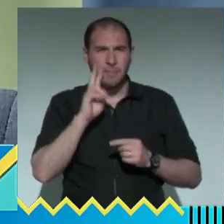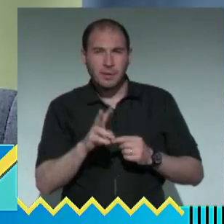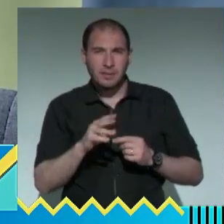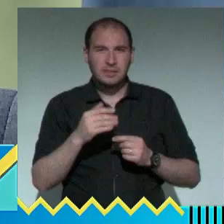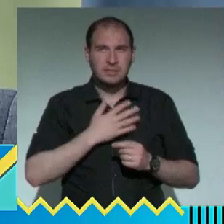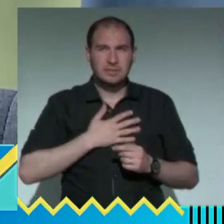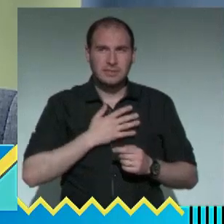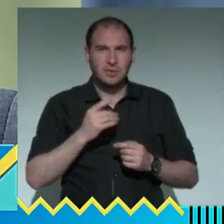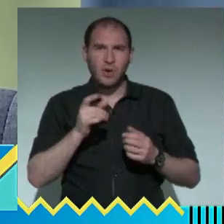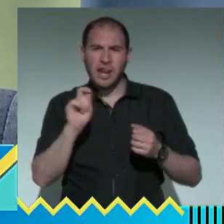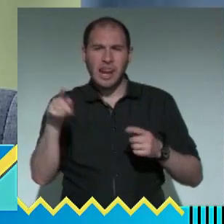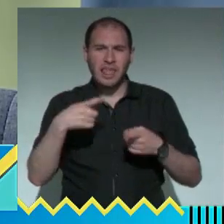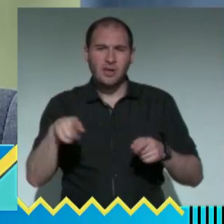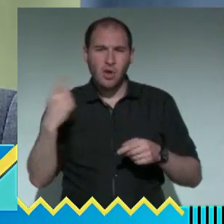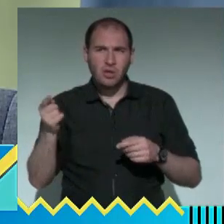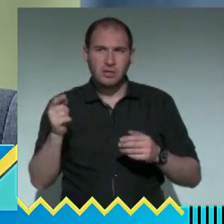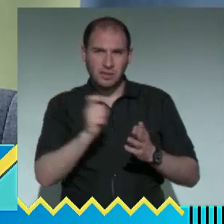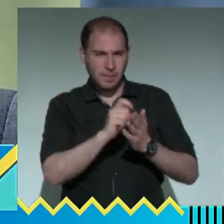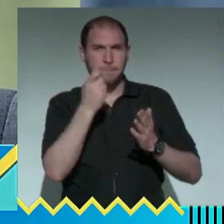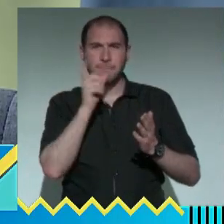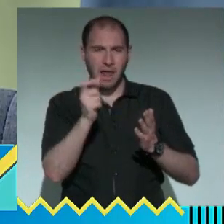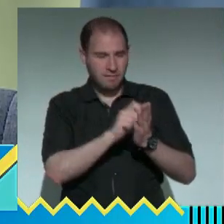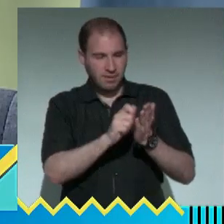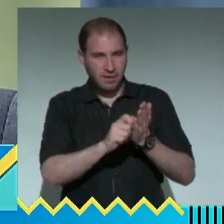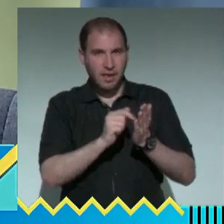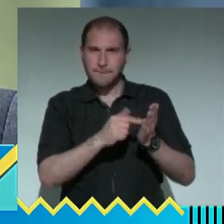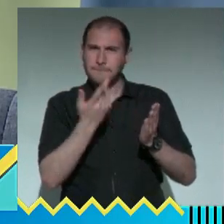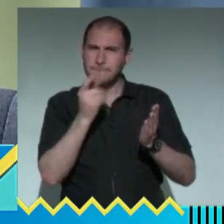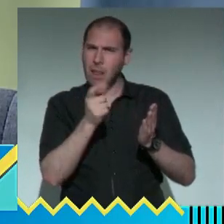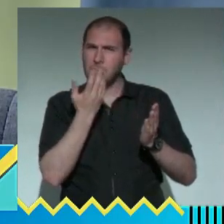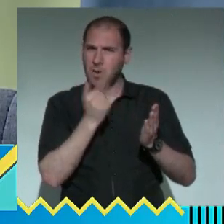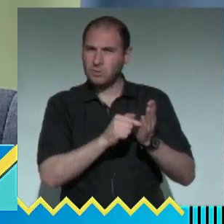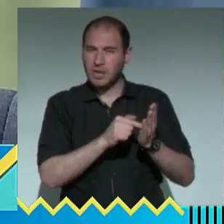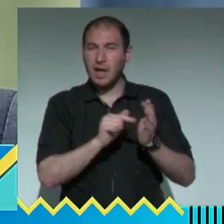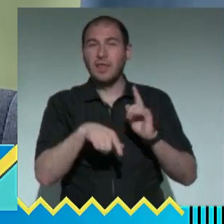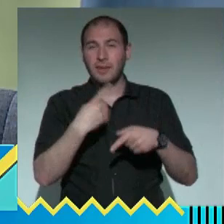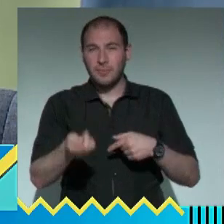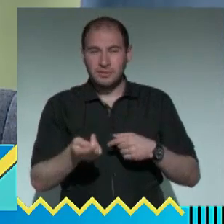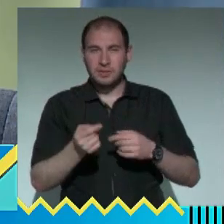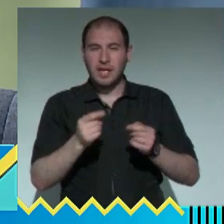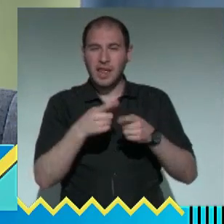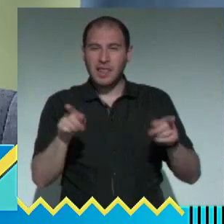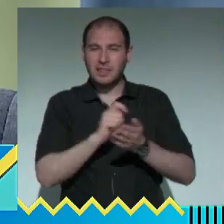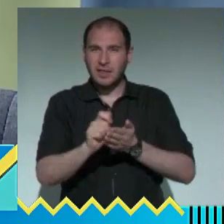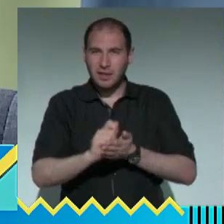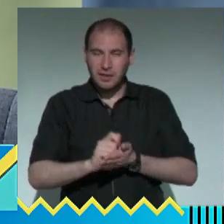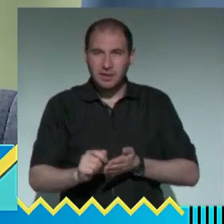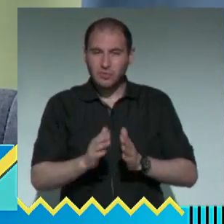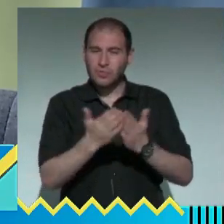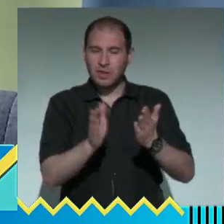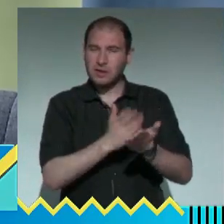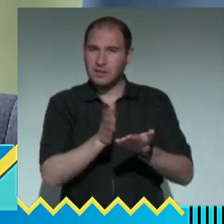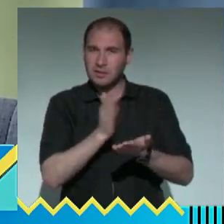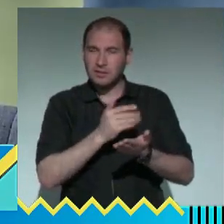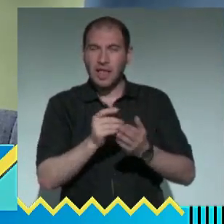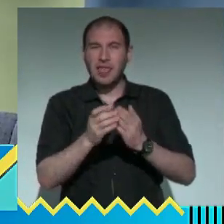o la sentía en otra letra de otra canción y se anotaba esa palabra me gusta. Entonces después, cuando empezaba a escribir las letras, agarraba ese cuadernito